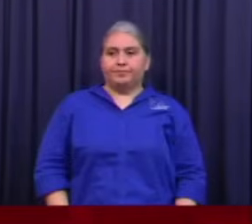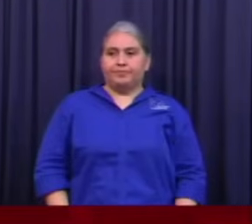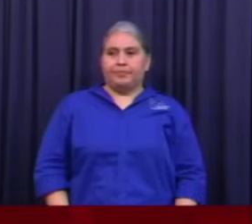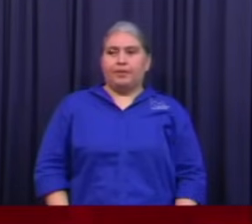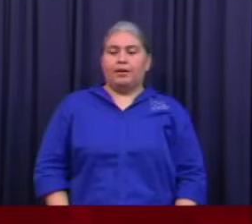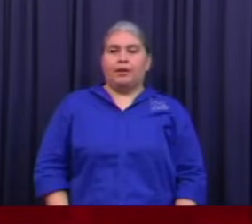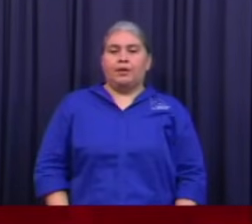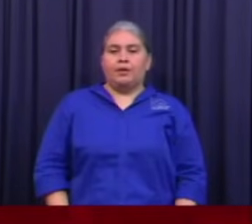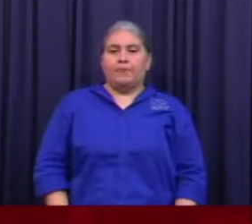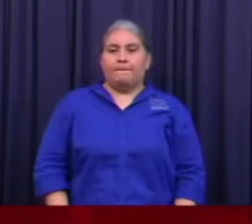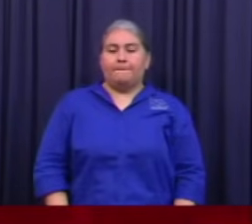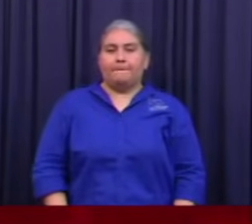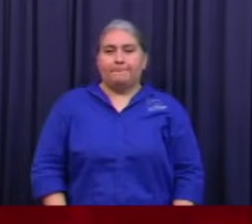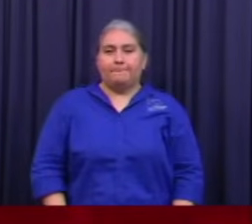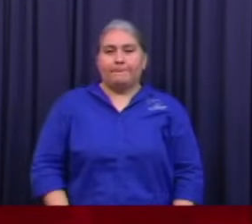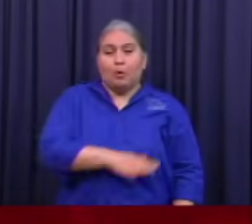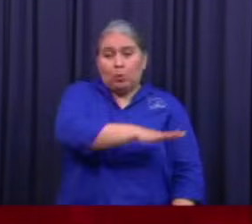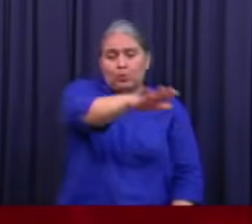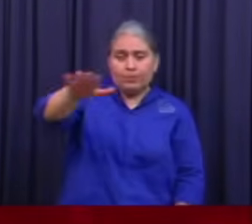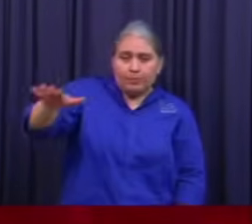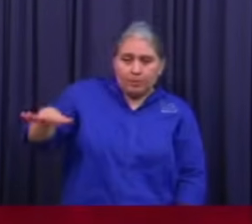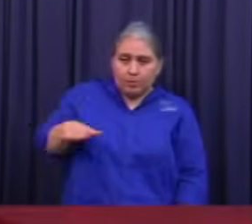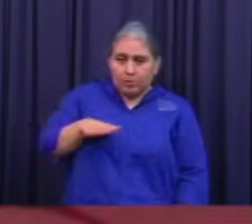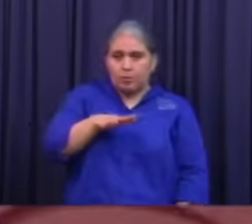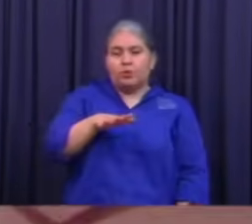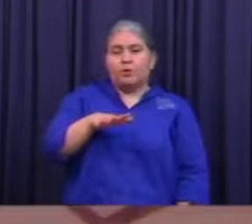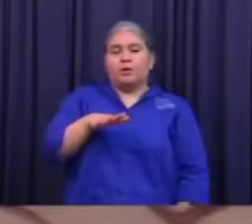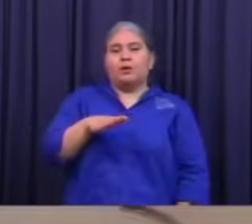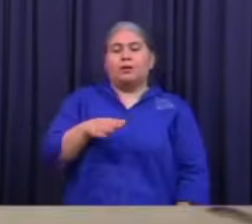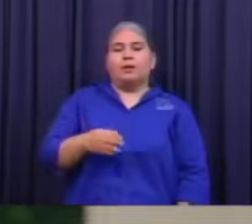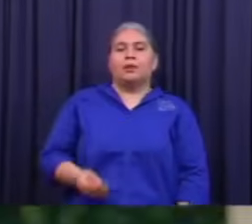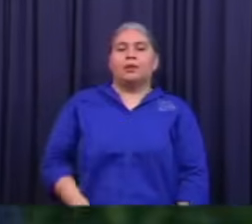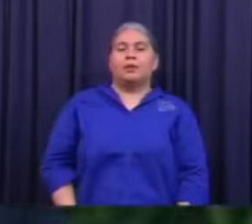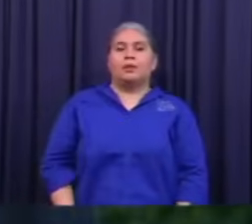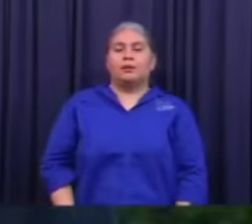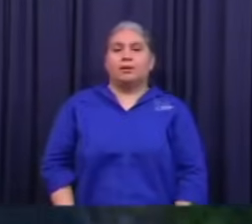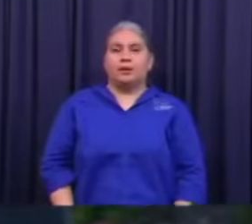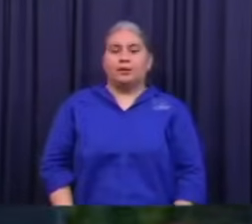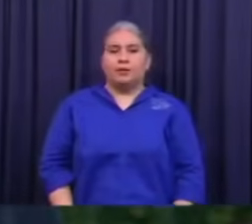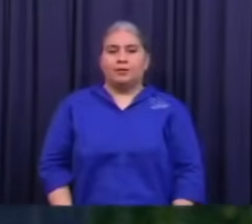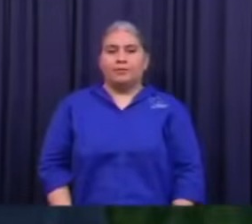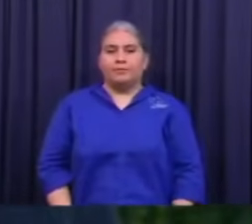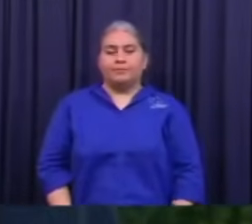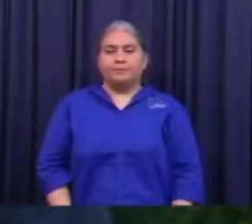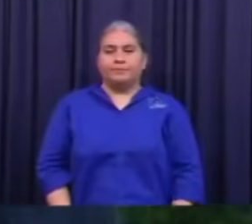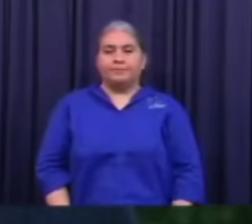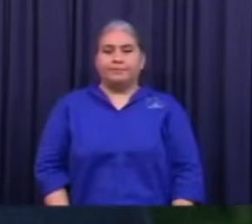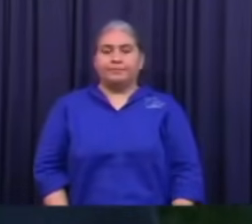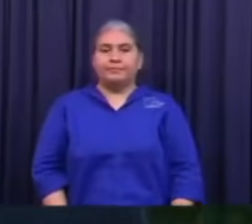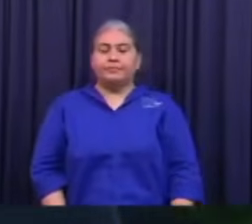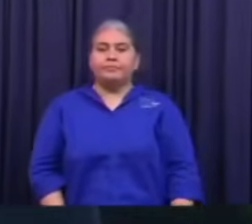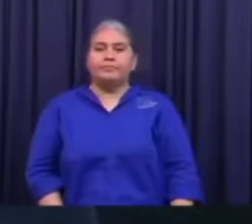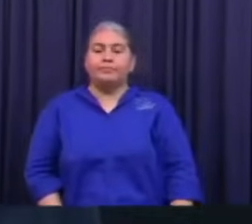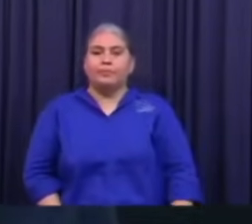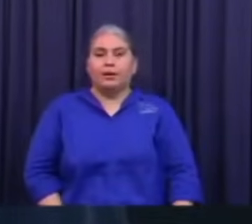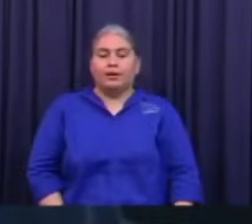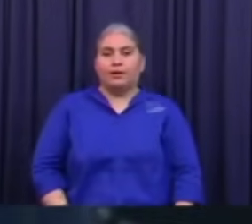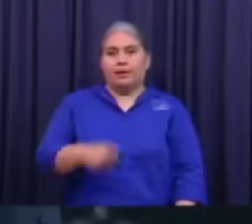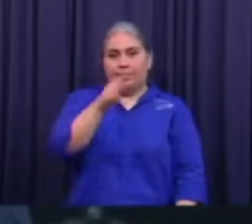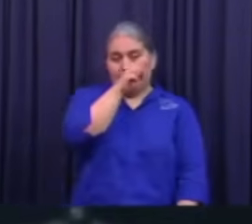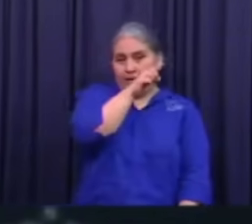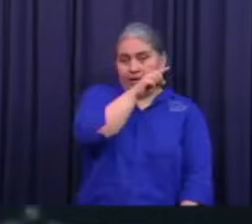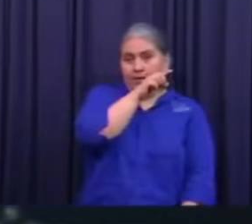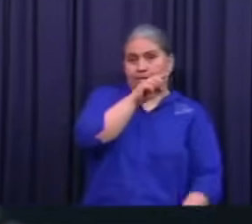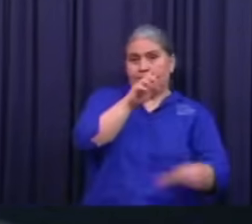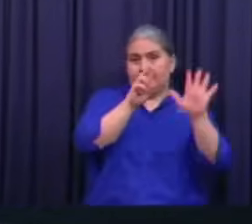pacto porque aquí no leí todo porque lo que pasa que las 70 semanas de Daniel empiezan desde el versículo 24 y terminan en el 27